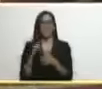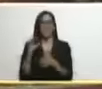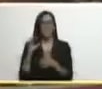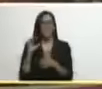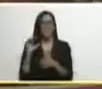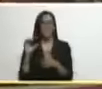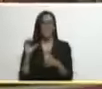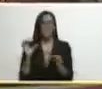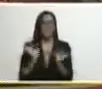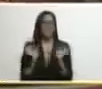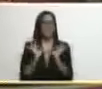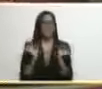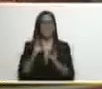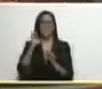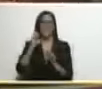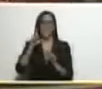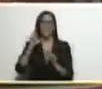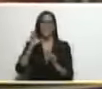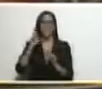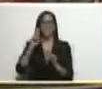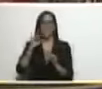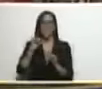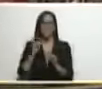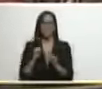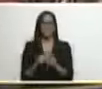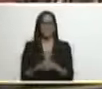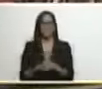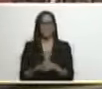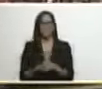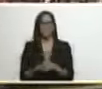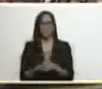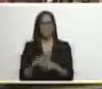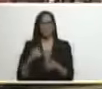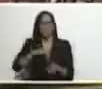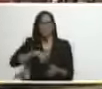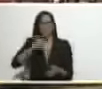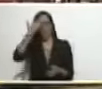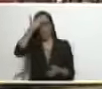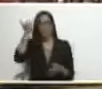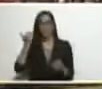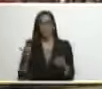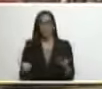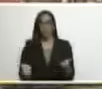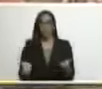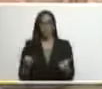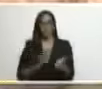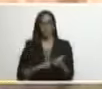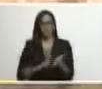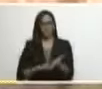y nadie dice, Elvis Amoroso. Porque a uno se le puede olvidar, ¿verdad?